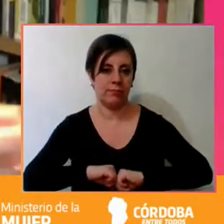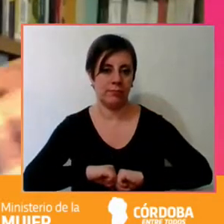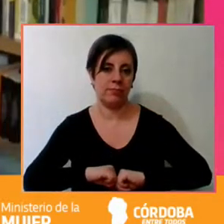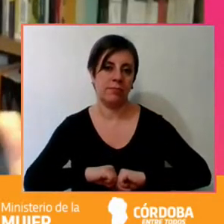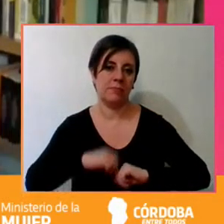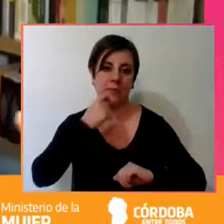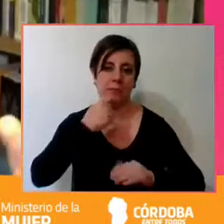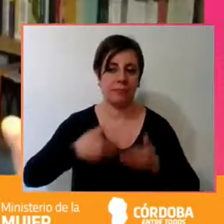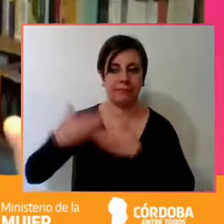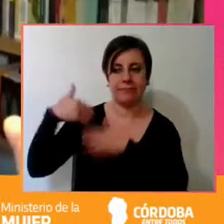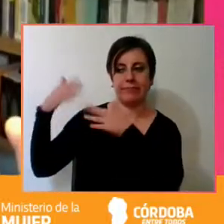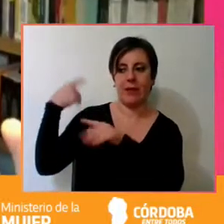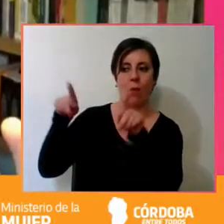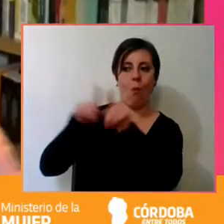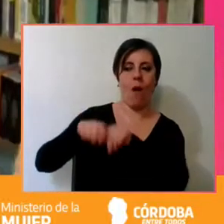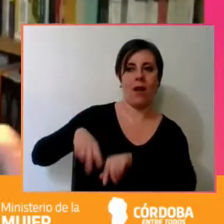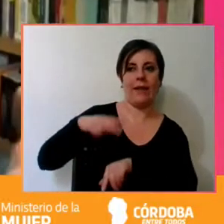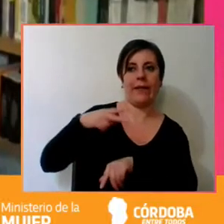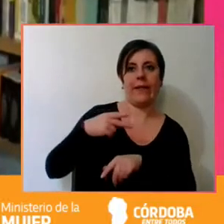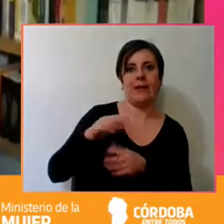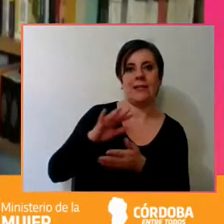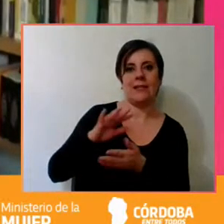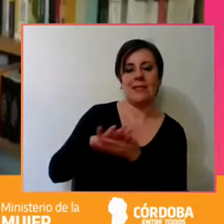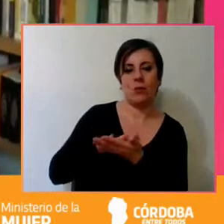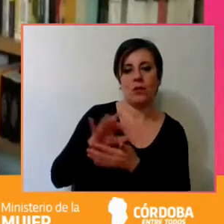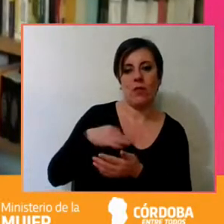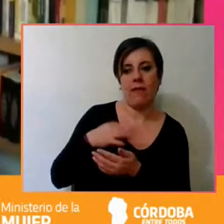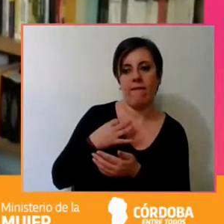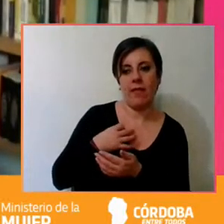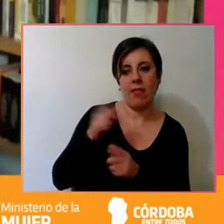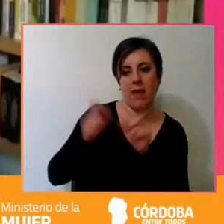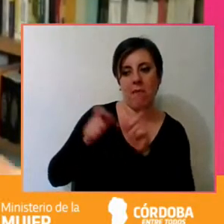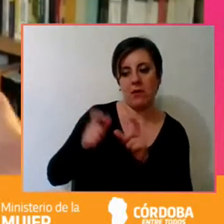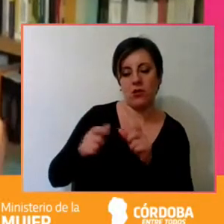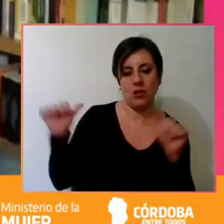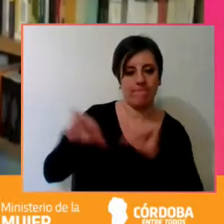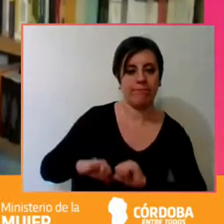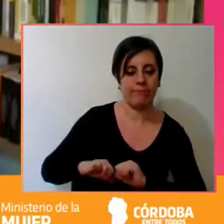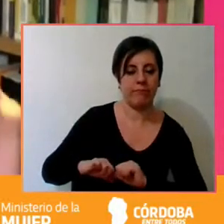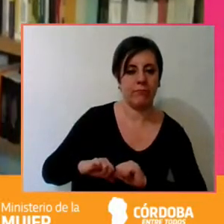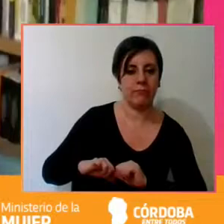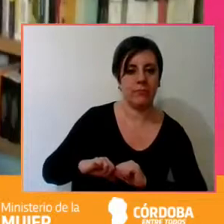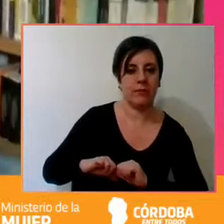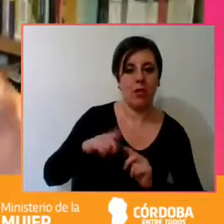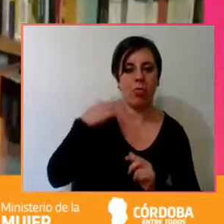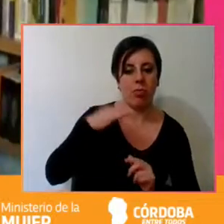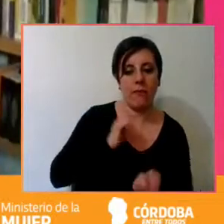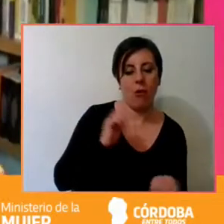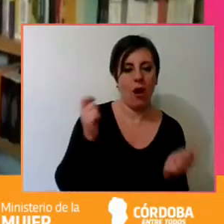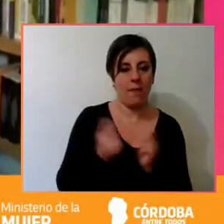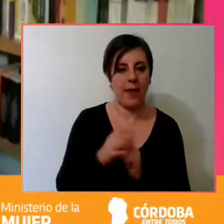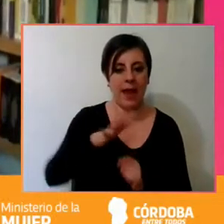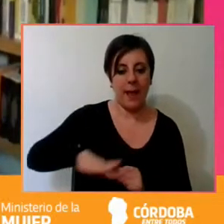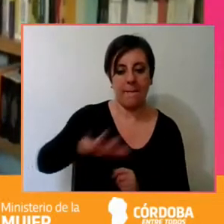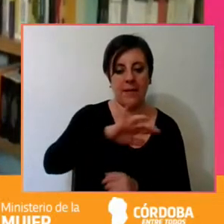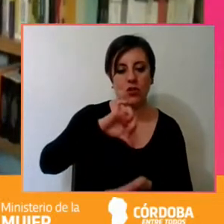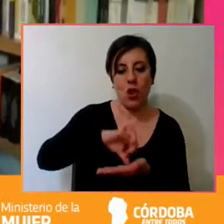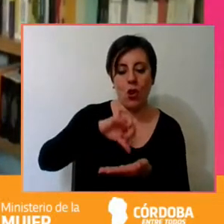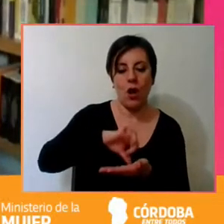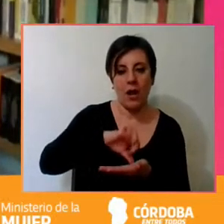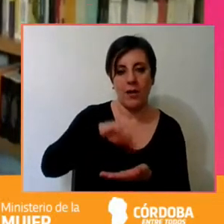20, 30 años las condiciones de vida de la población. Entonces hay que cambiar, y creo que los espacios locales